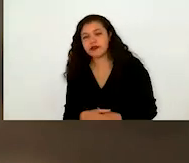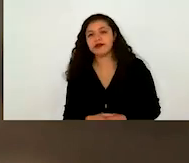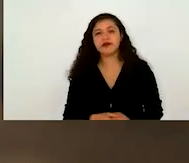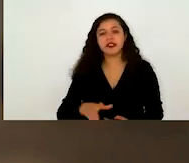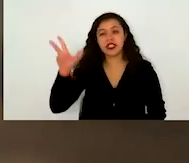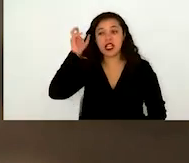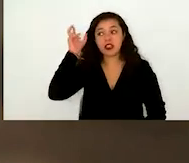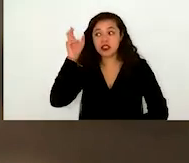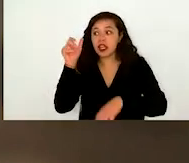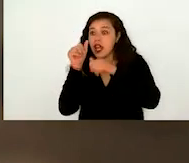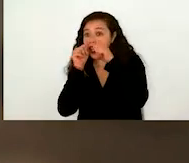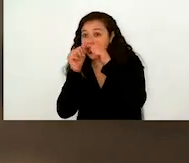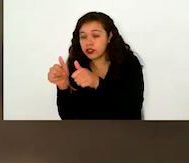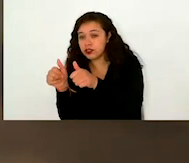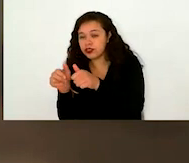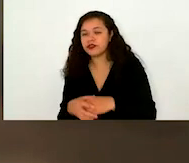atención